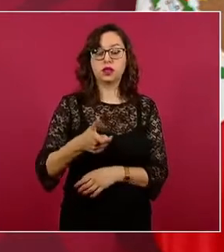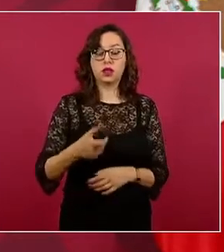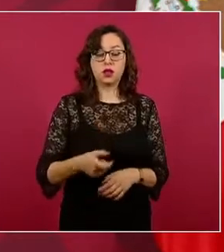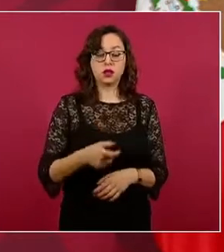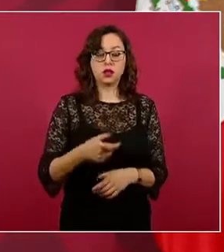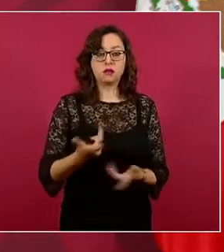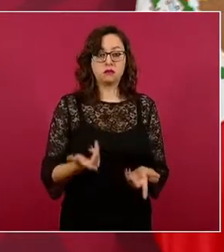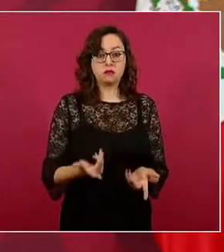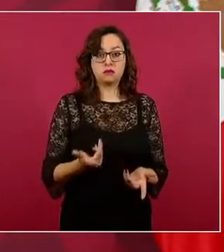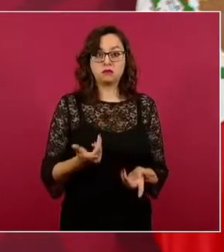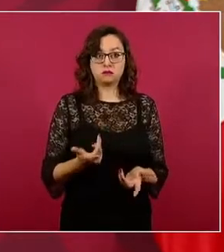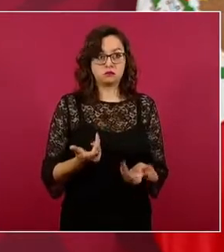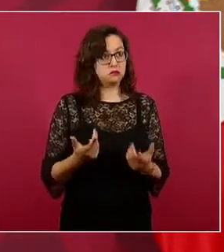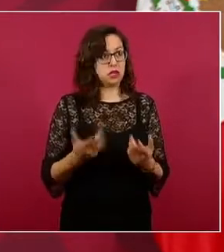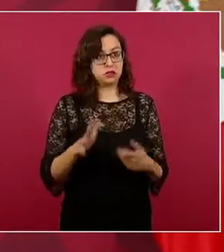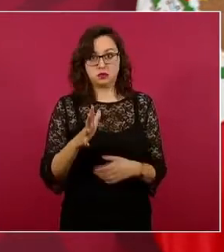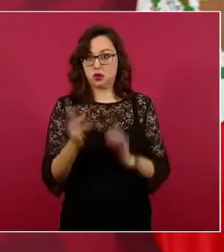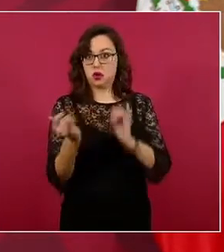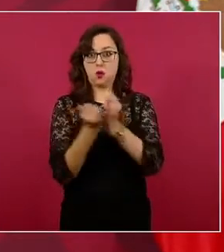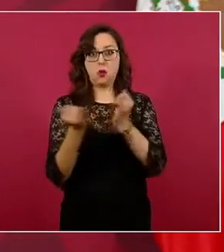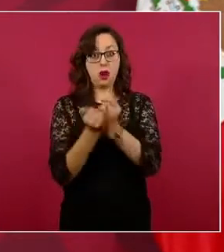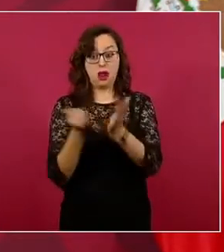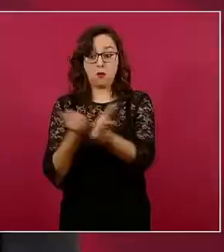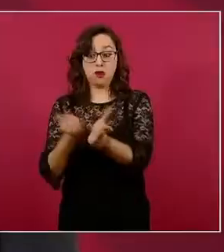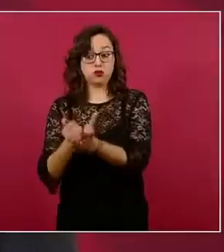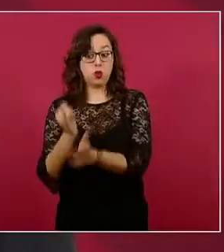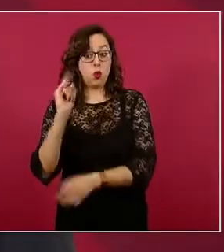similar, 1 billón.